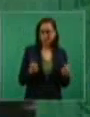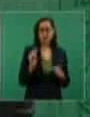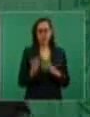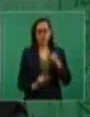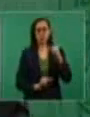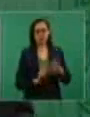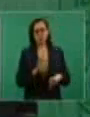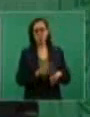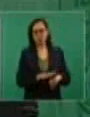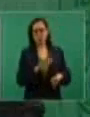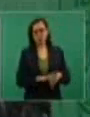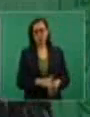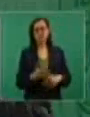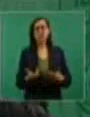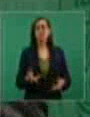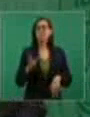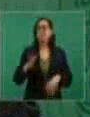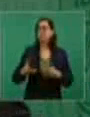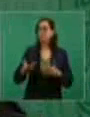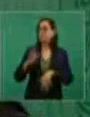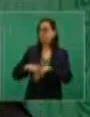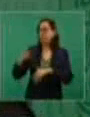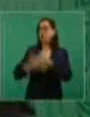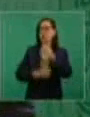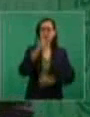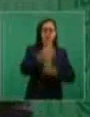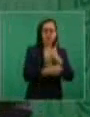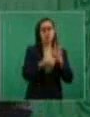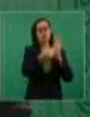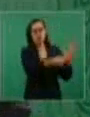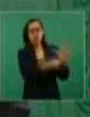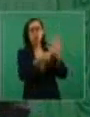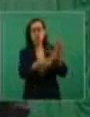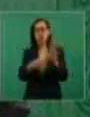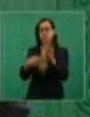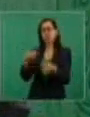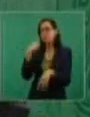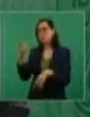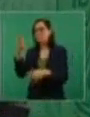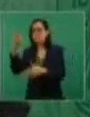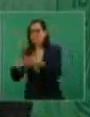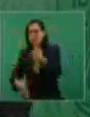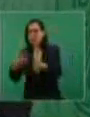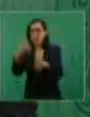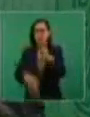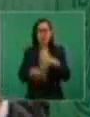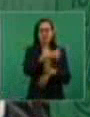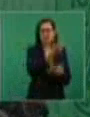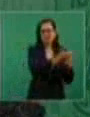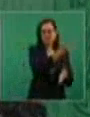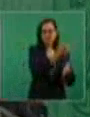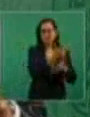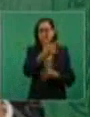y neutral. Ahora bien, ¿qué pasa si alguno de los gobernantes o servidores públicos de cualquiera de los tres órdenes de